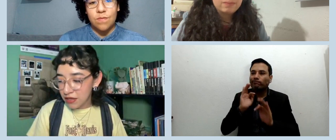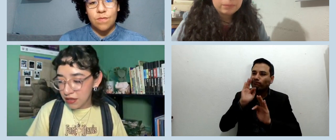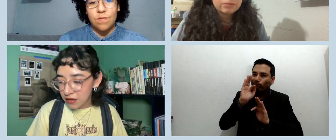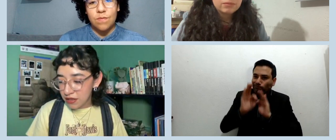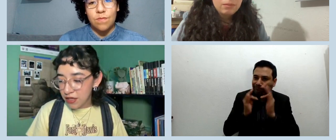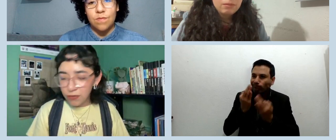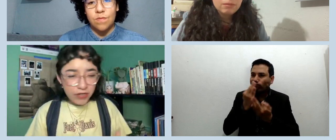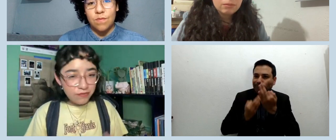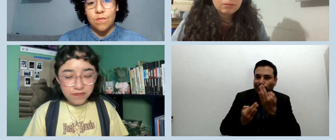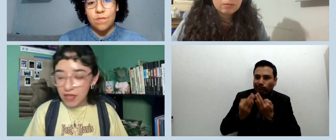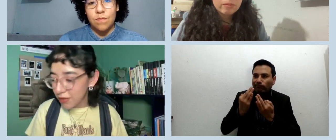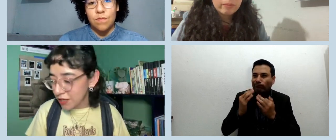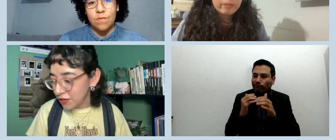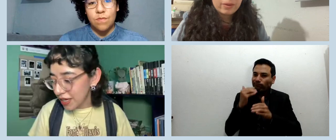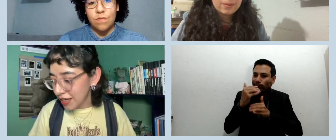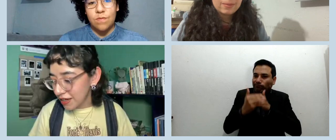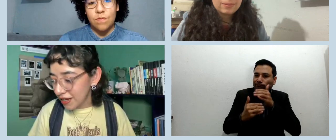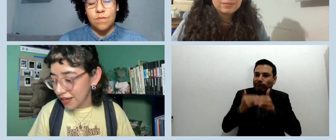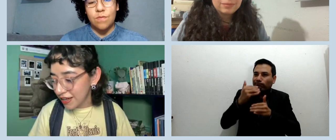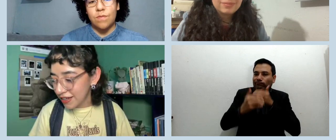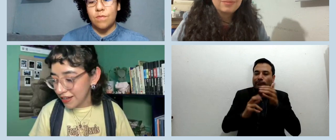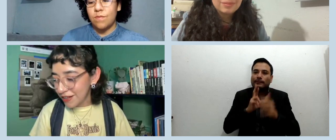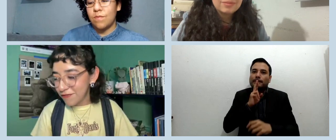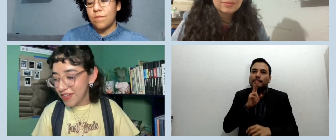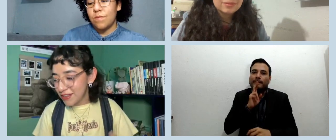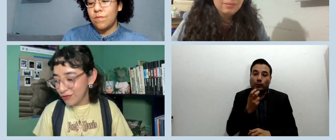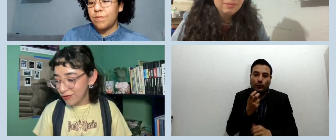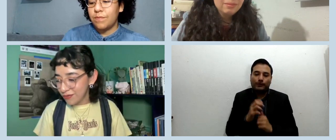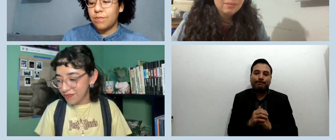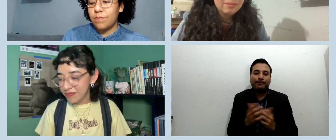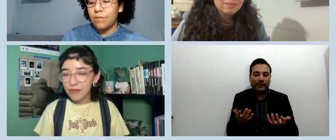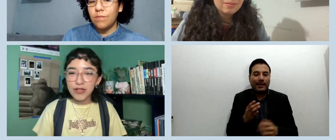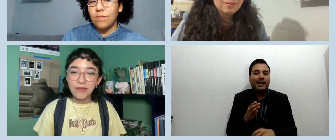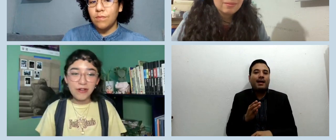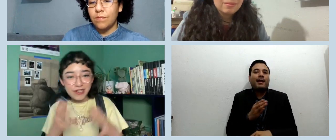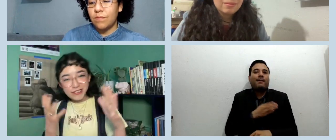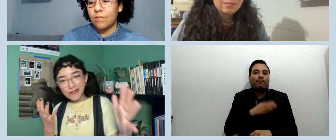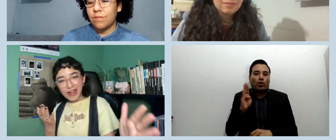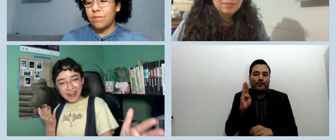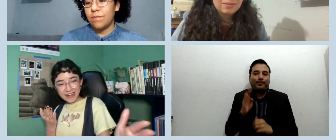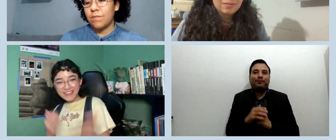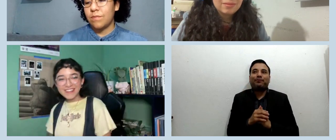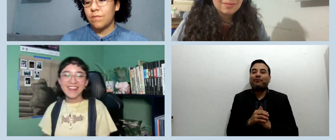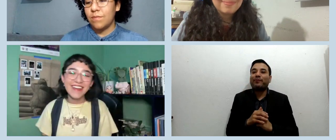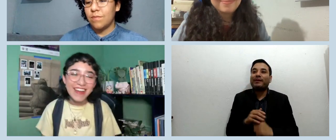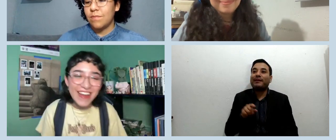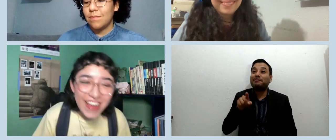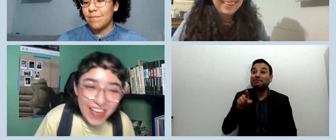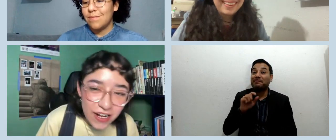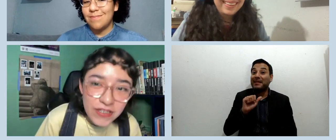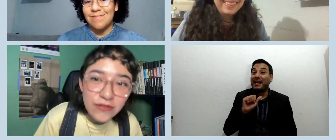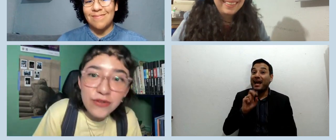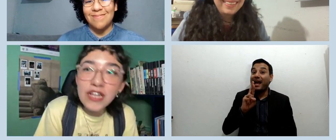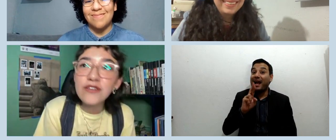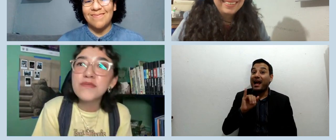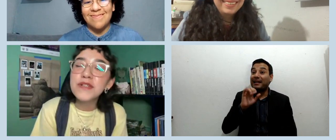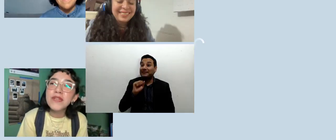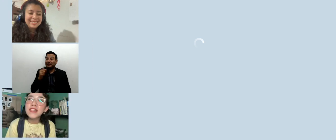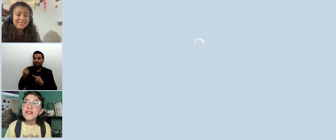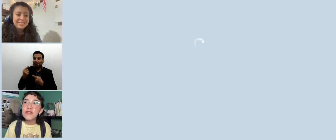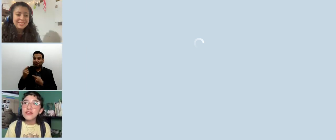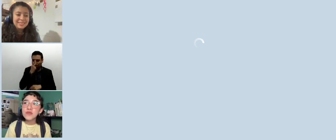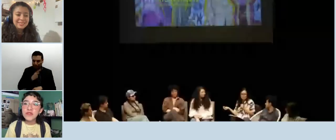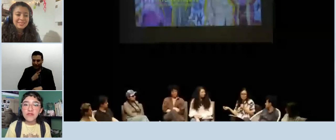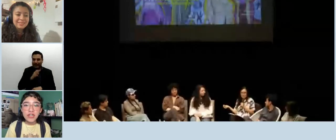eh Y bueno hablando de eh fitu Porque me lo lanzó aries el fitu del